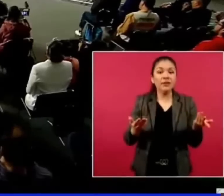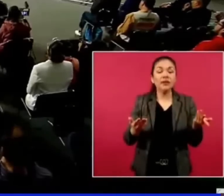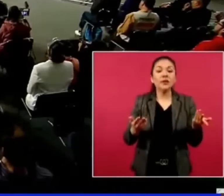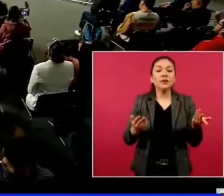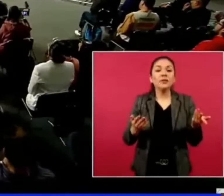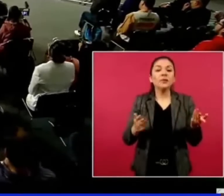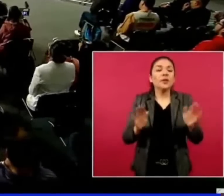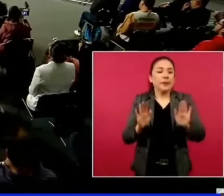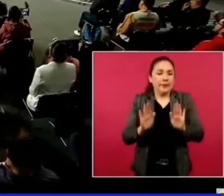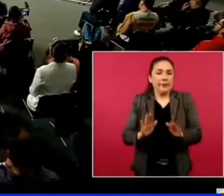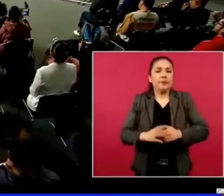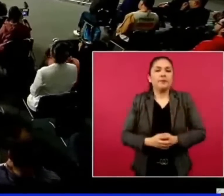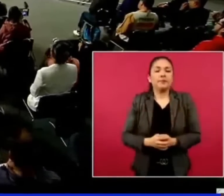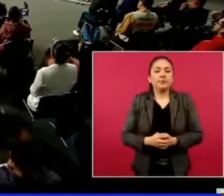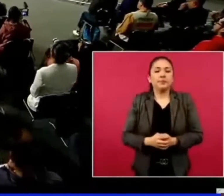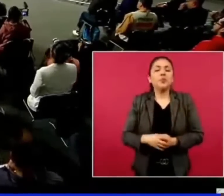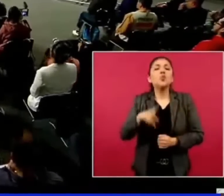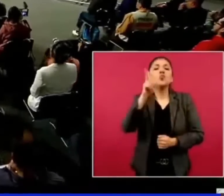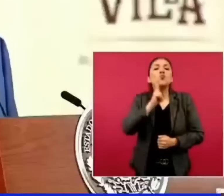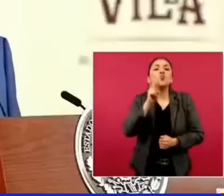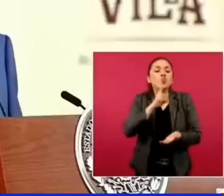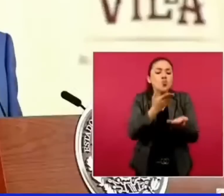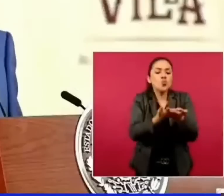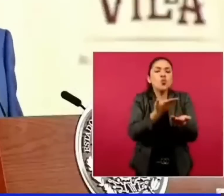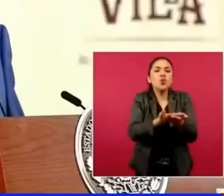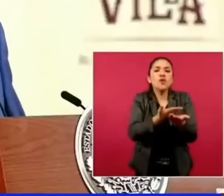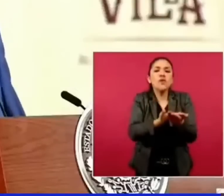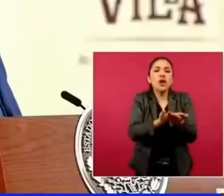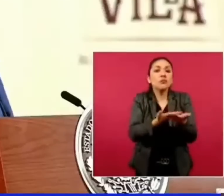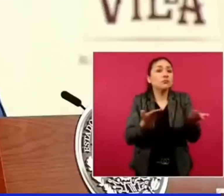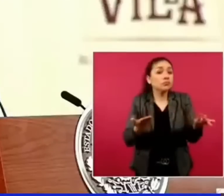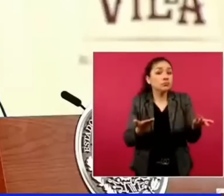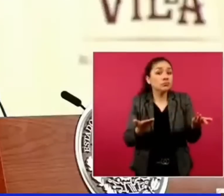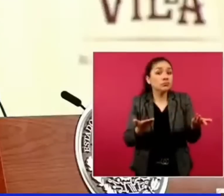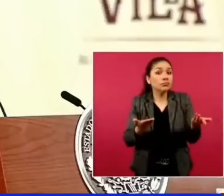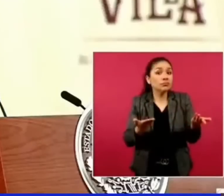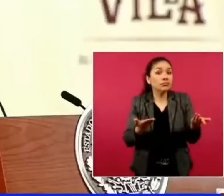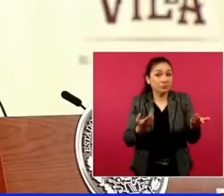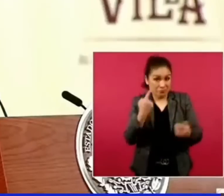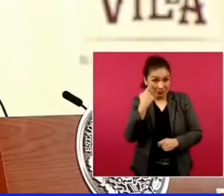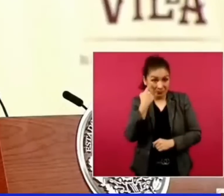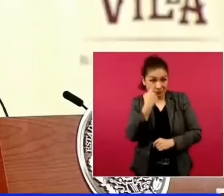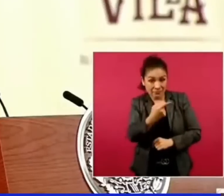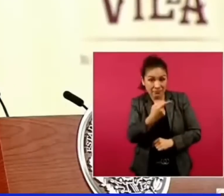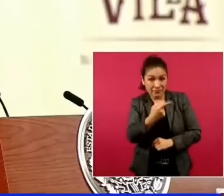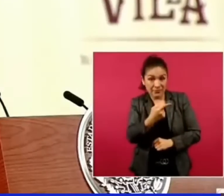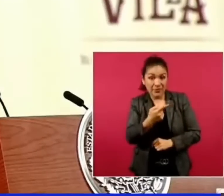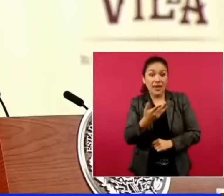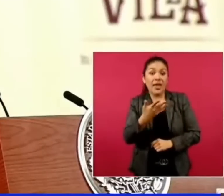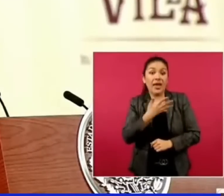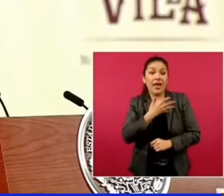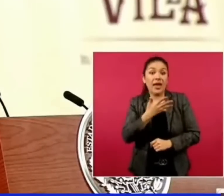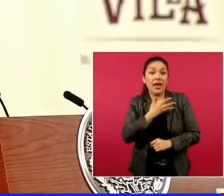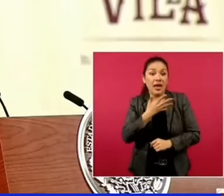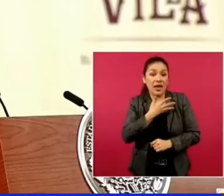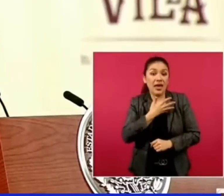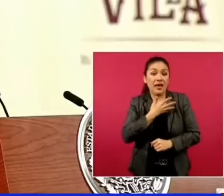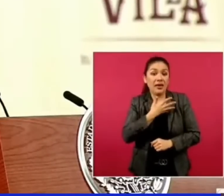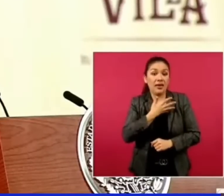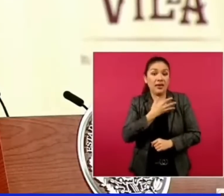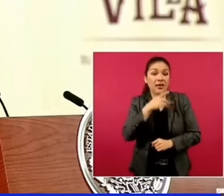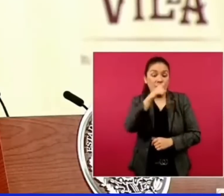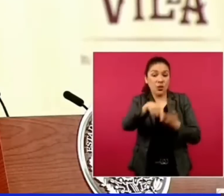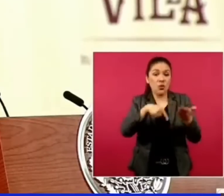ver, las evidencias, las pruebas, pues está en un juzgado, ahí están las pruebas,